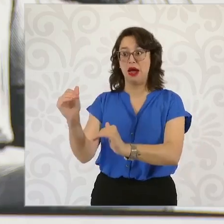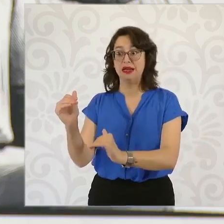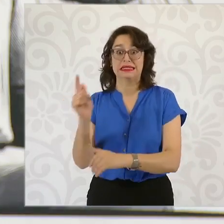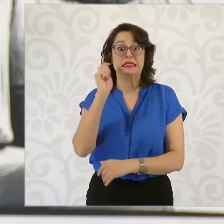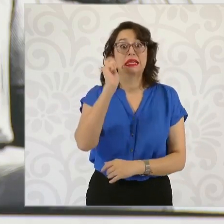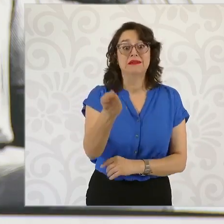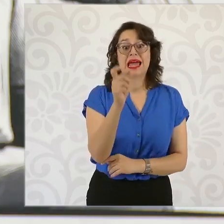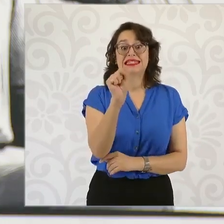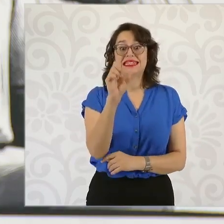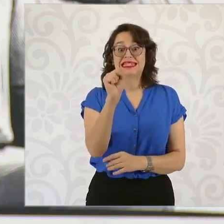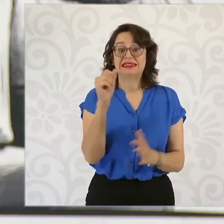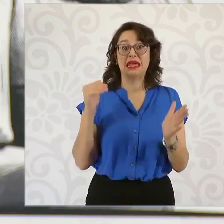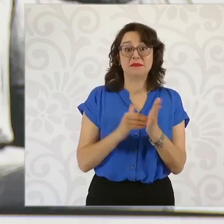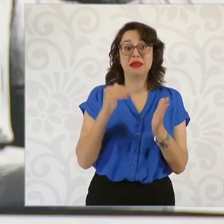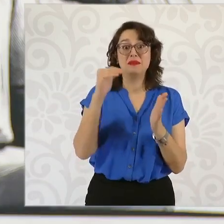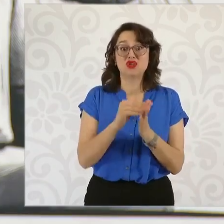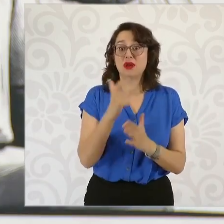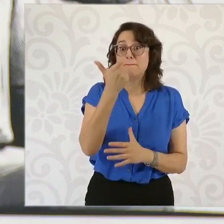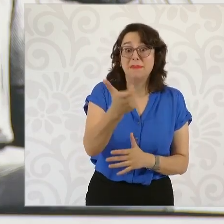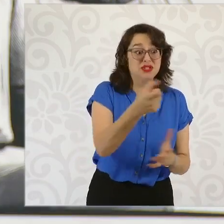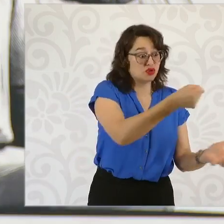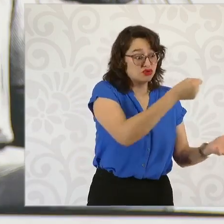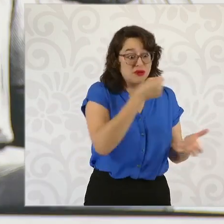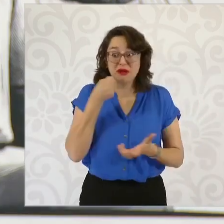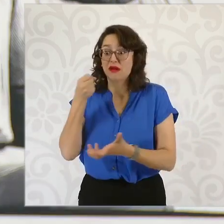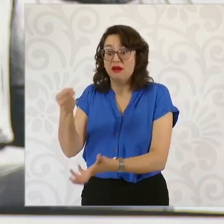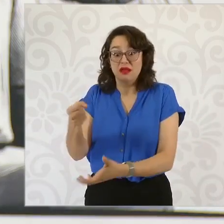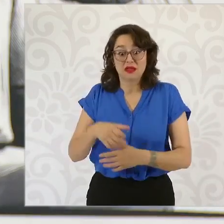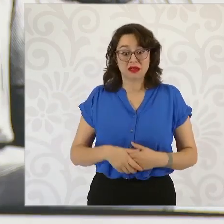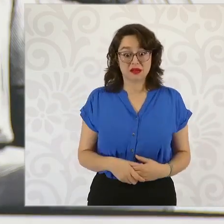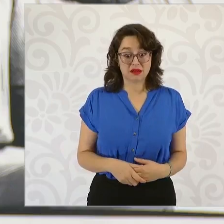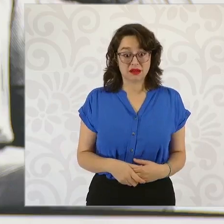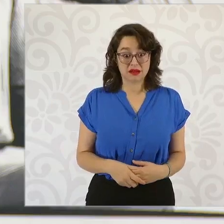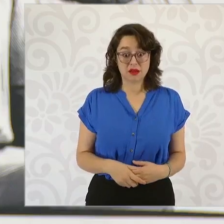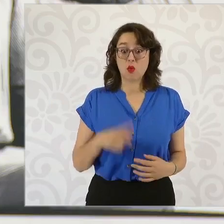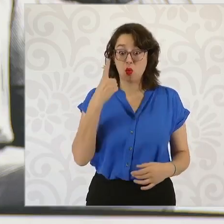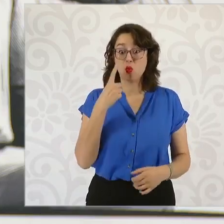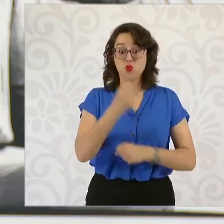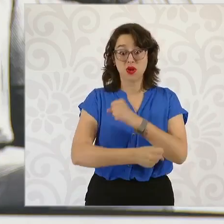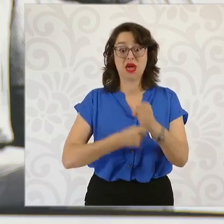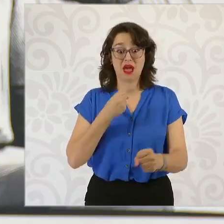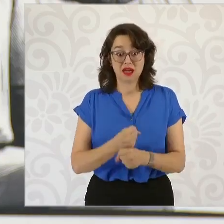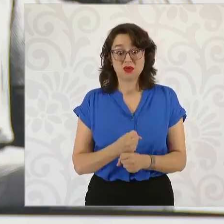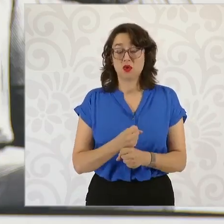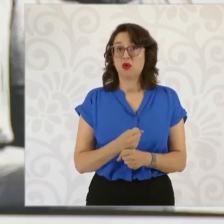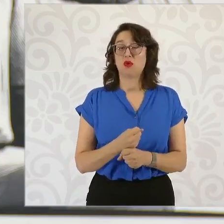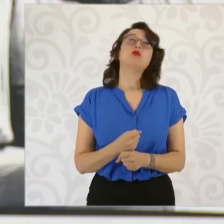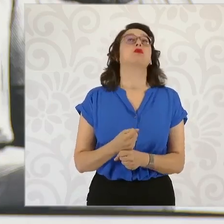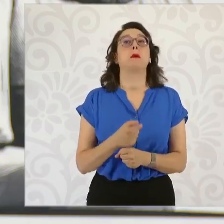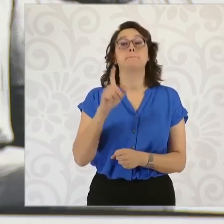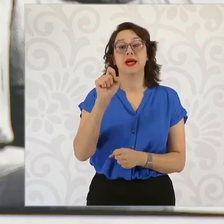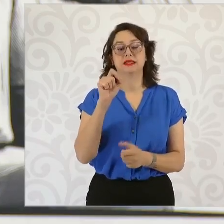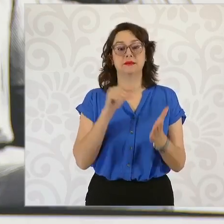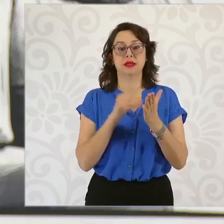60,000 millones de pesos en diversos años. Hay un año nuestro que esta congelación va a representar alrededor de